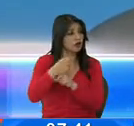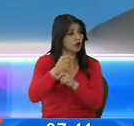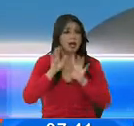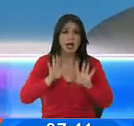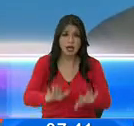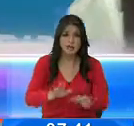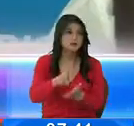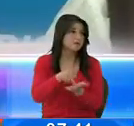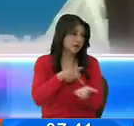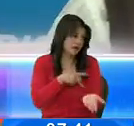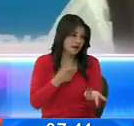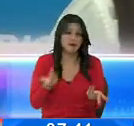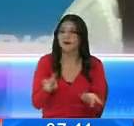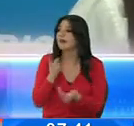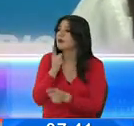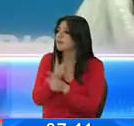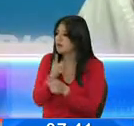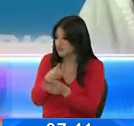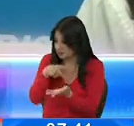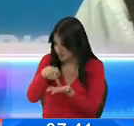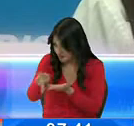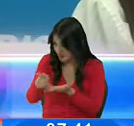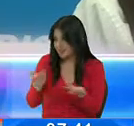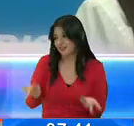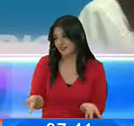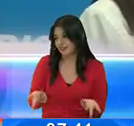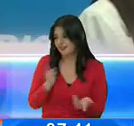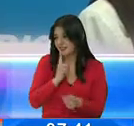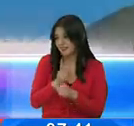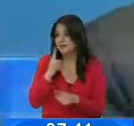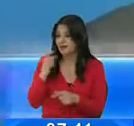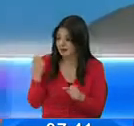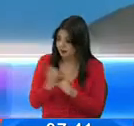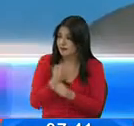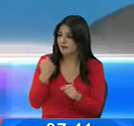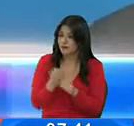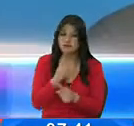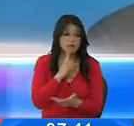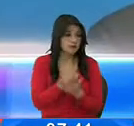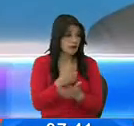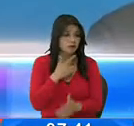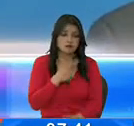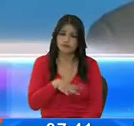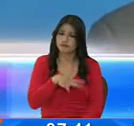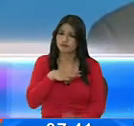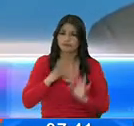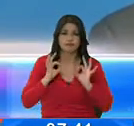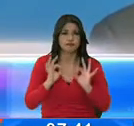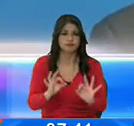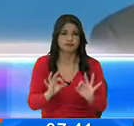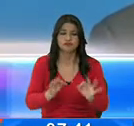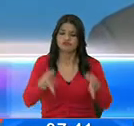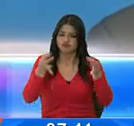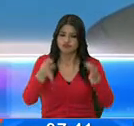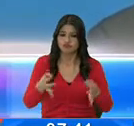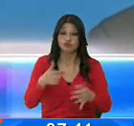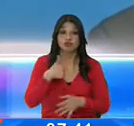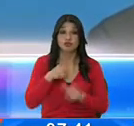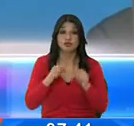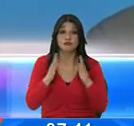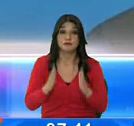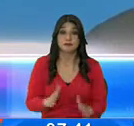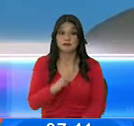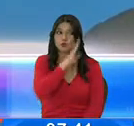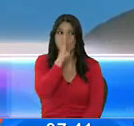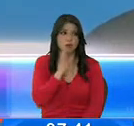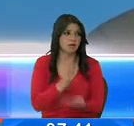para eso le pagan así el trabajo y yo lo digo con absoluta convicción yo soy un jugador que jamás